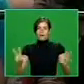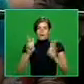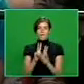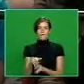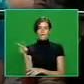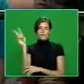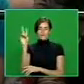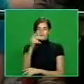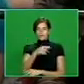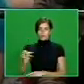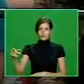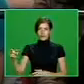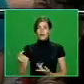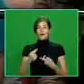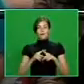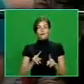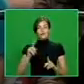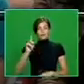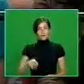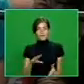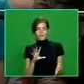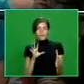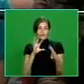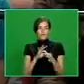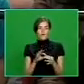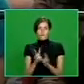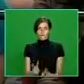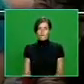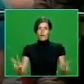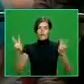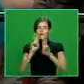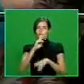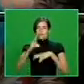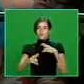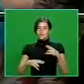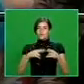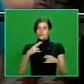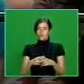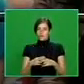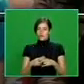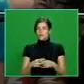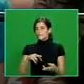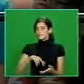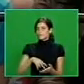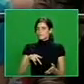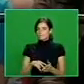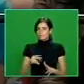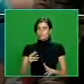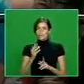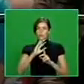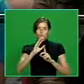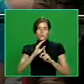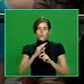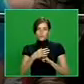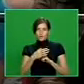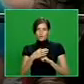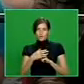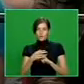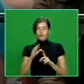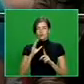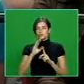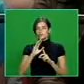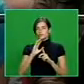venezolanidad Pero por supuesto vinculados a los valores universales de lo que es la cultura la